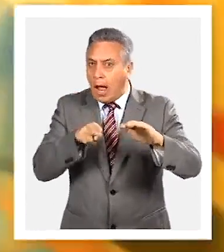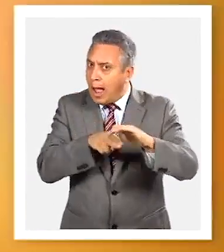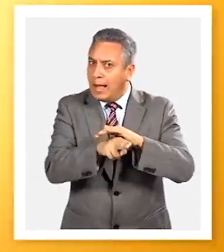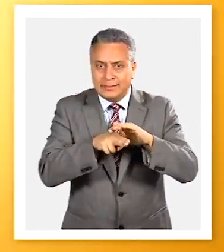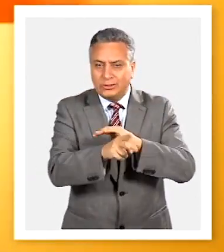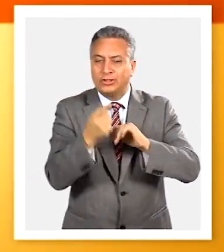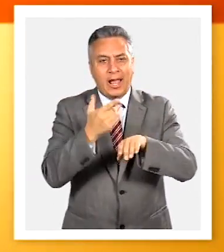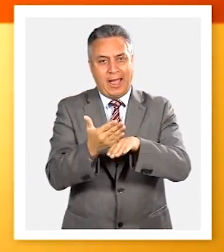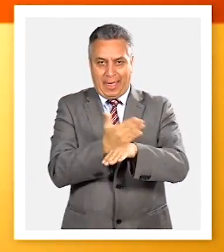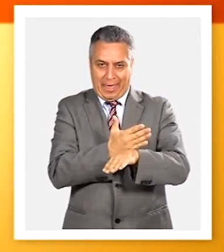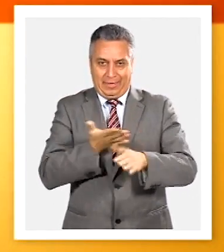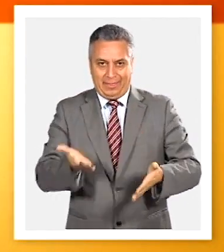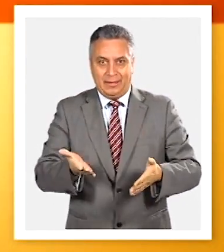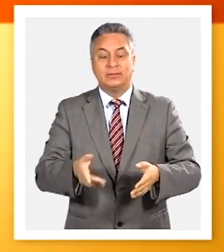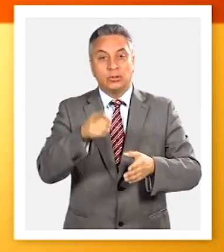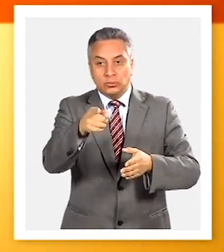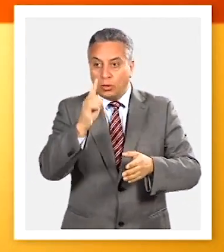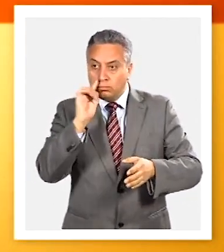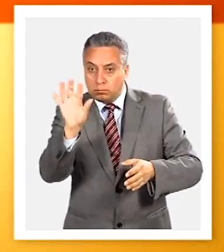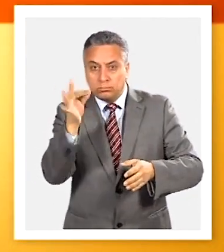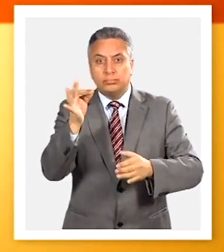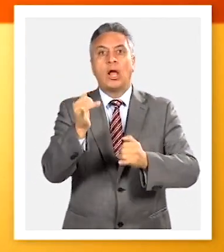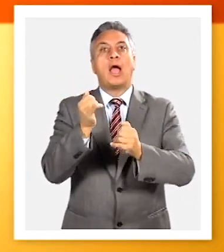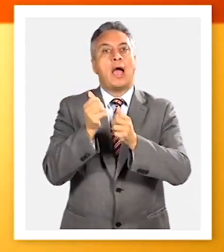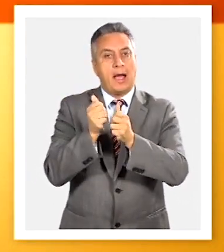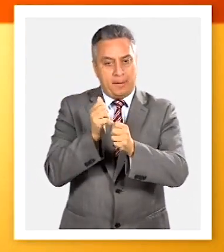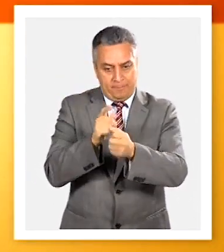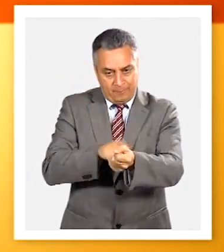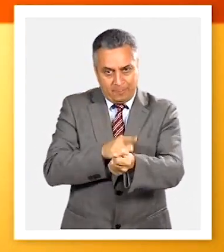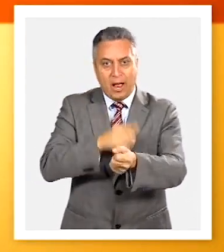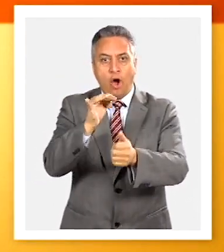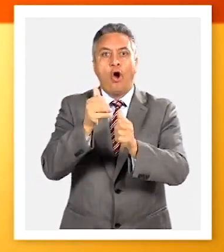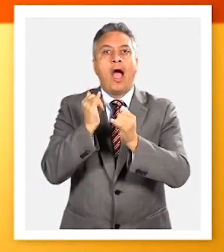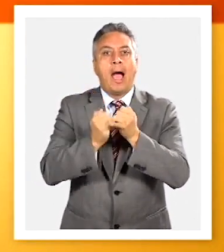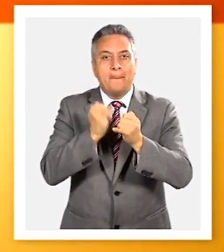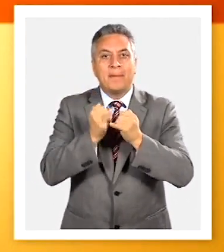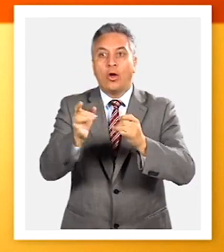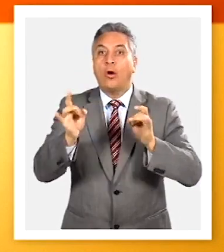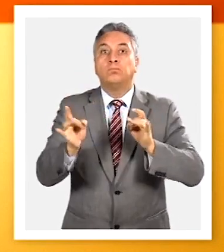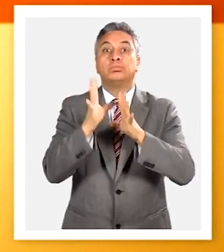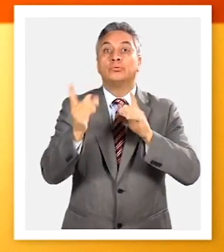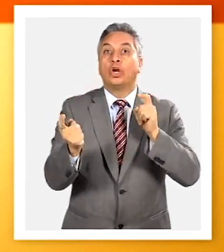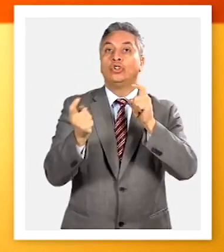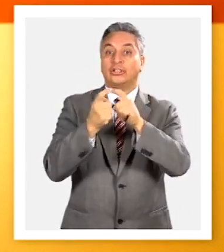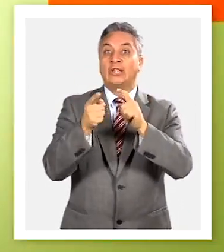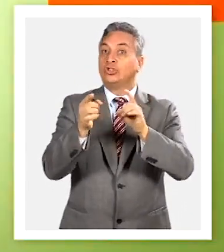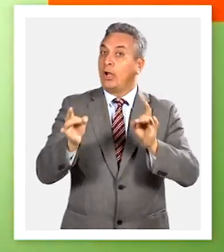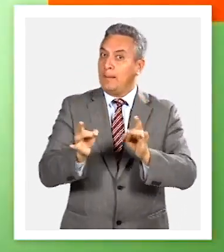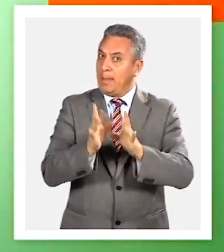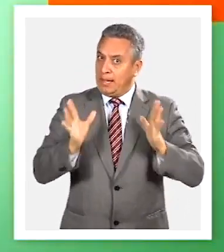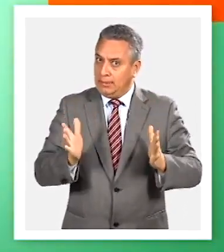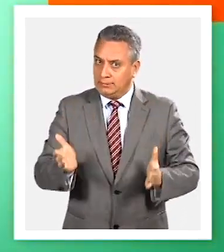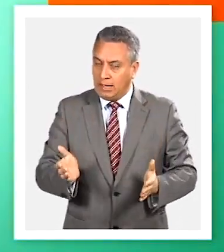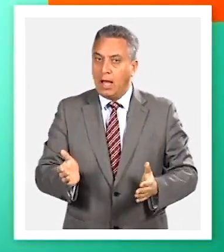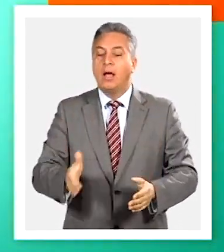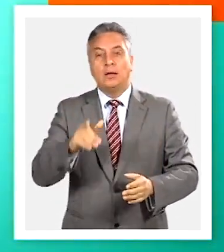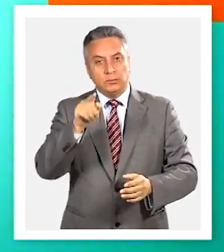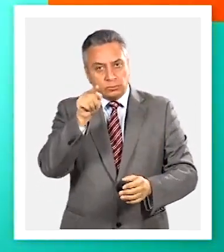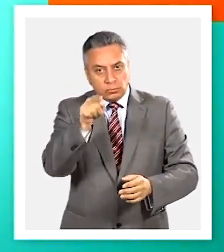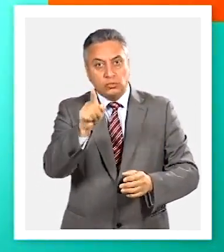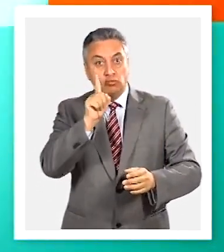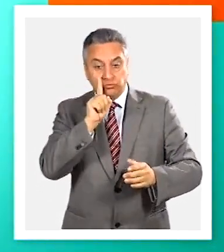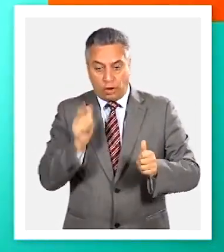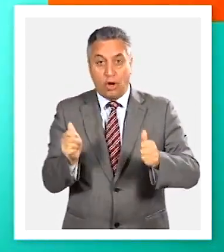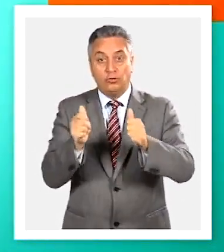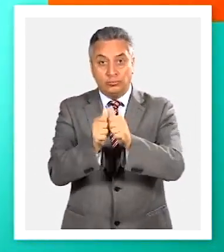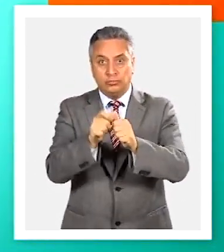los accesos. Identifica a un pariente o amigo con anticipación para contactarlo en caso de emergencia. Si